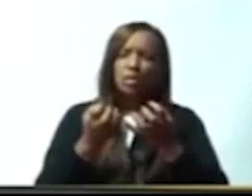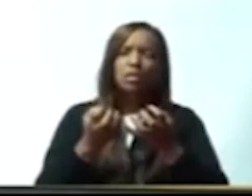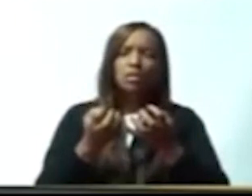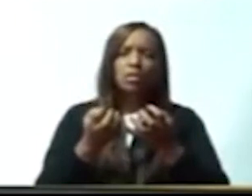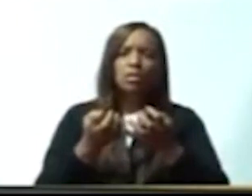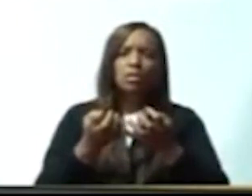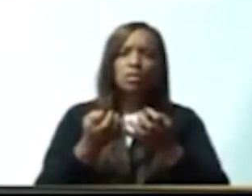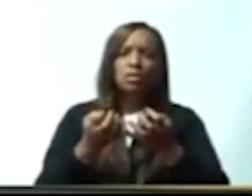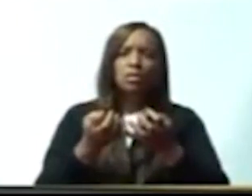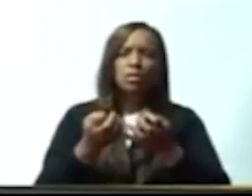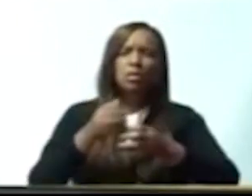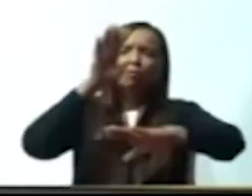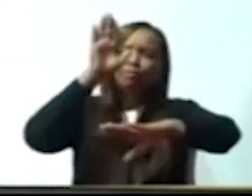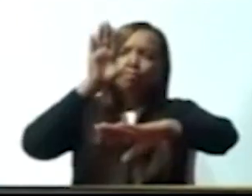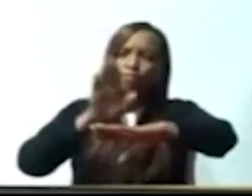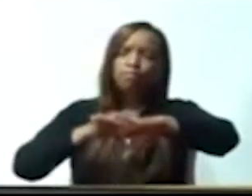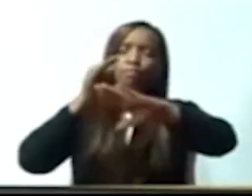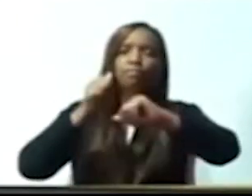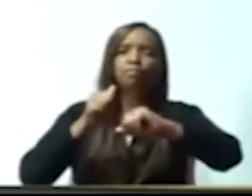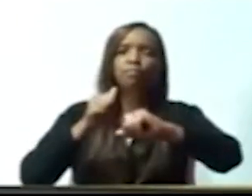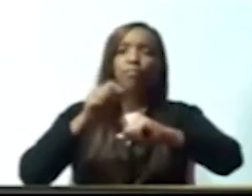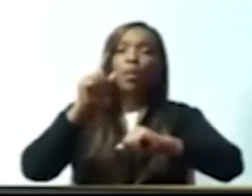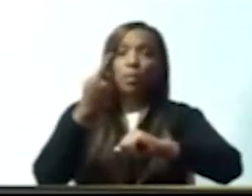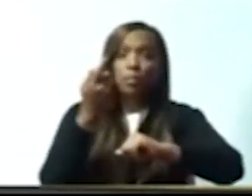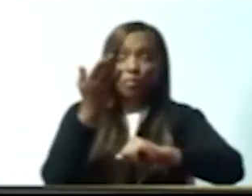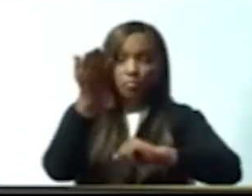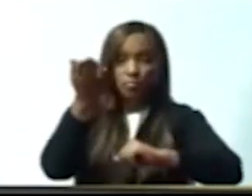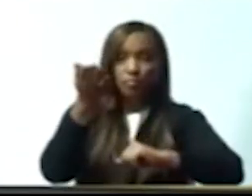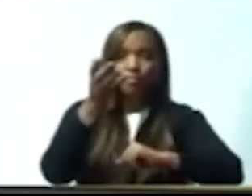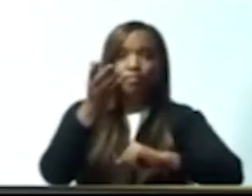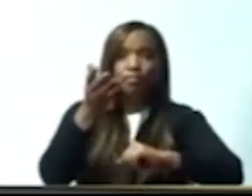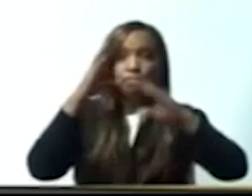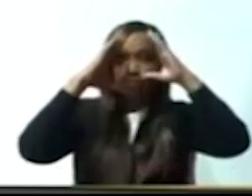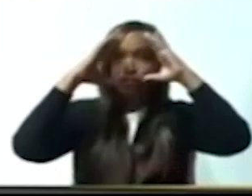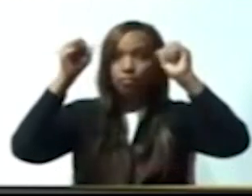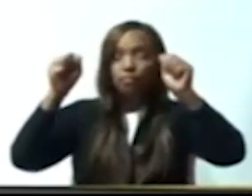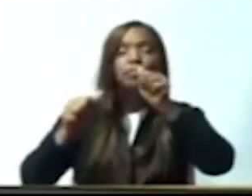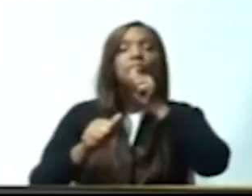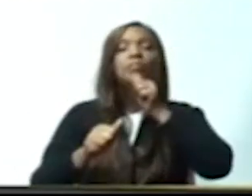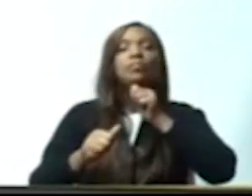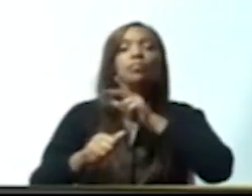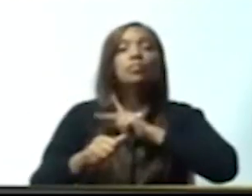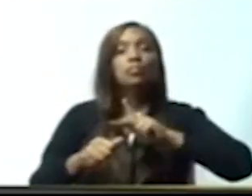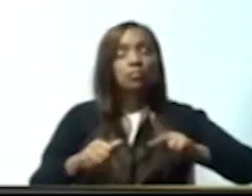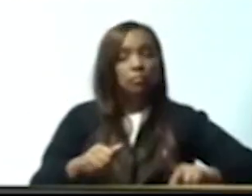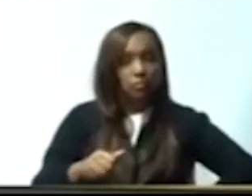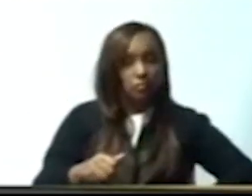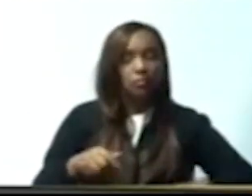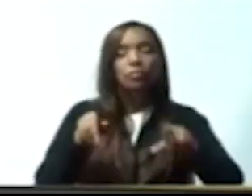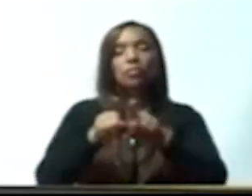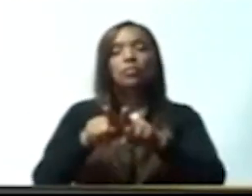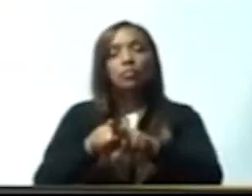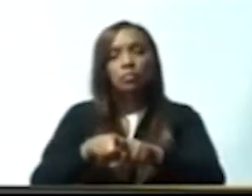presidente Alfredo Pacheco, que es verdad el que nos rige aquí en el hemiciclo, y además a todos los diputados